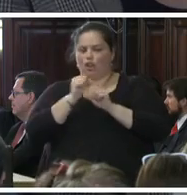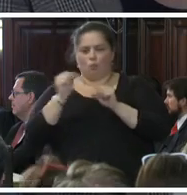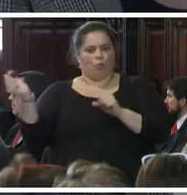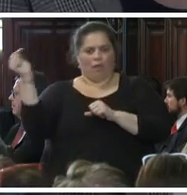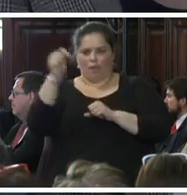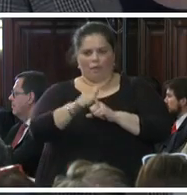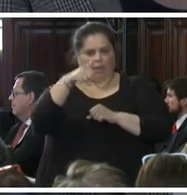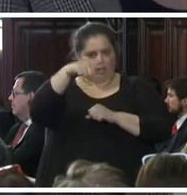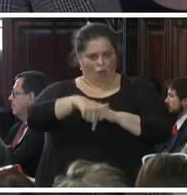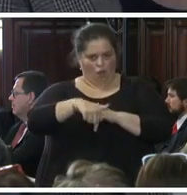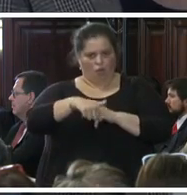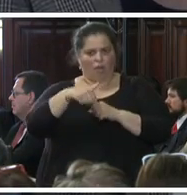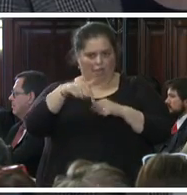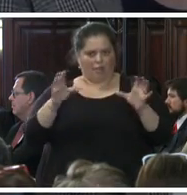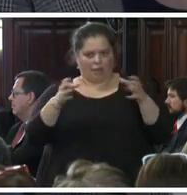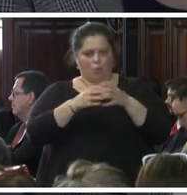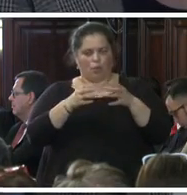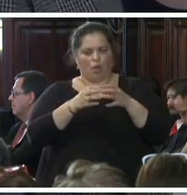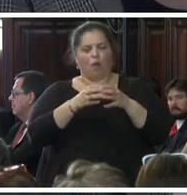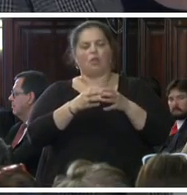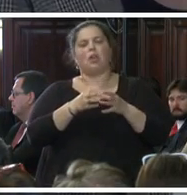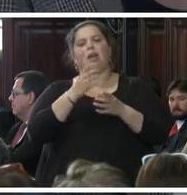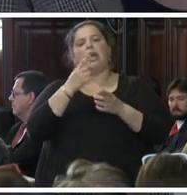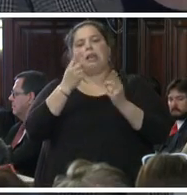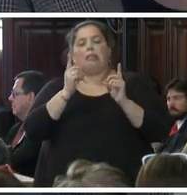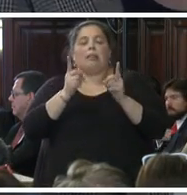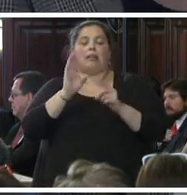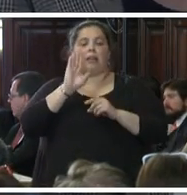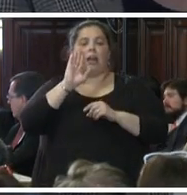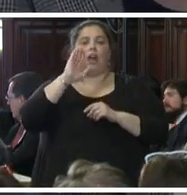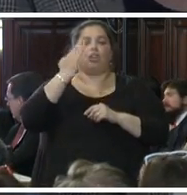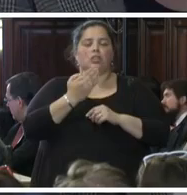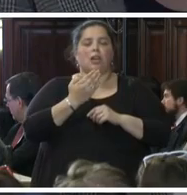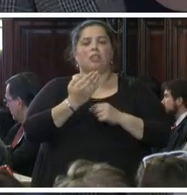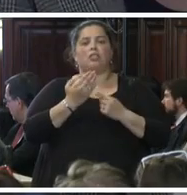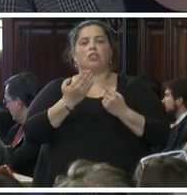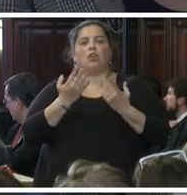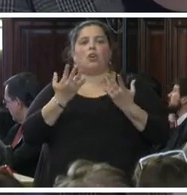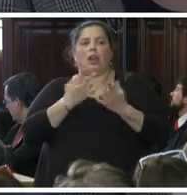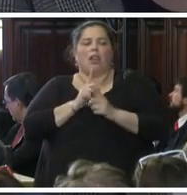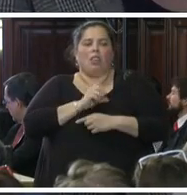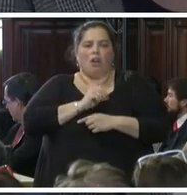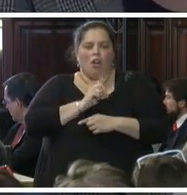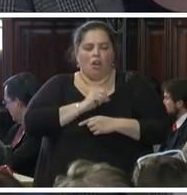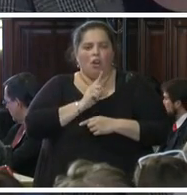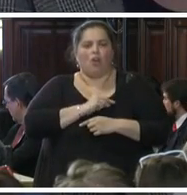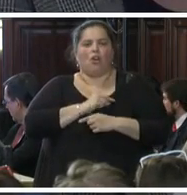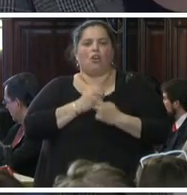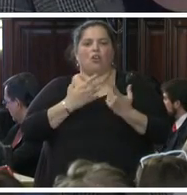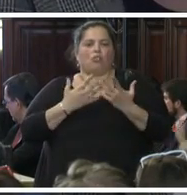día de hoy reconociendo ese dolor esa